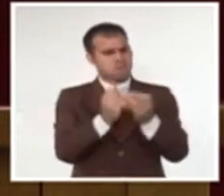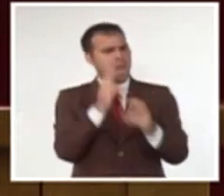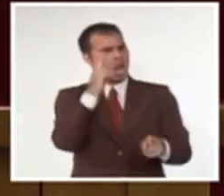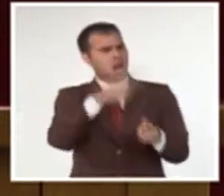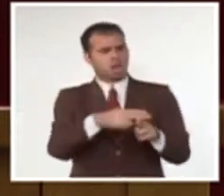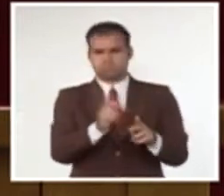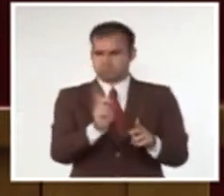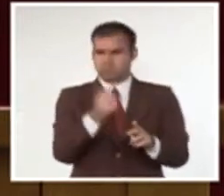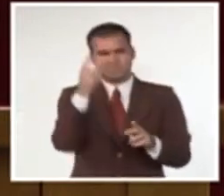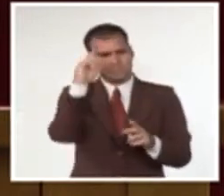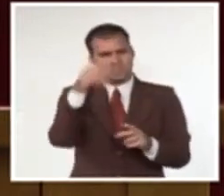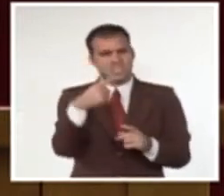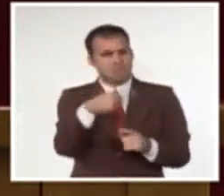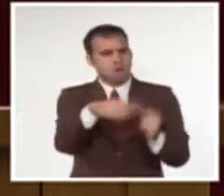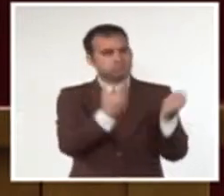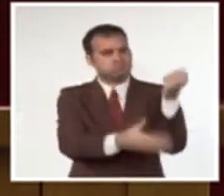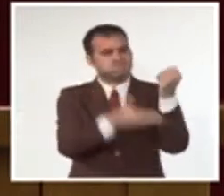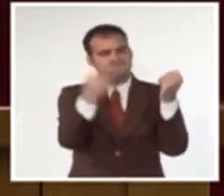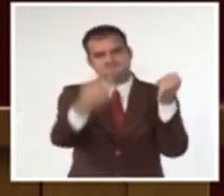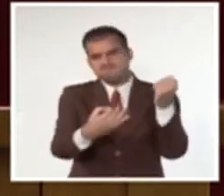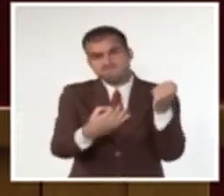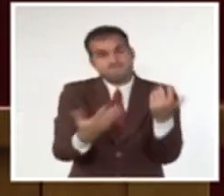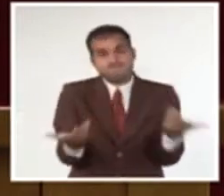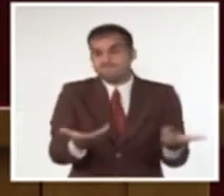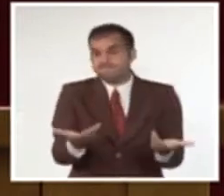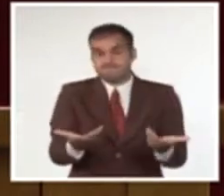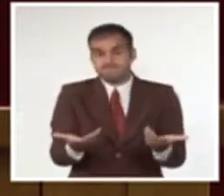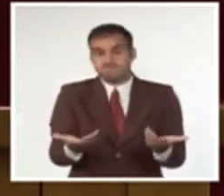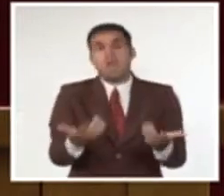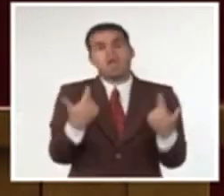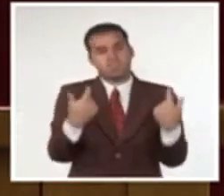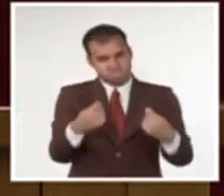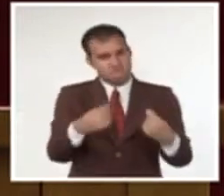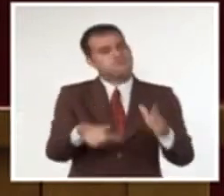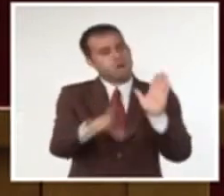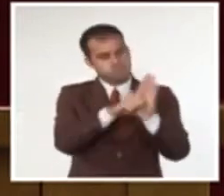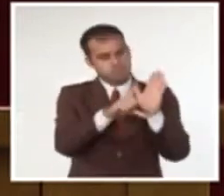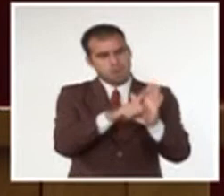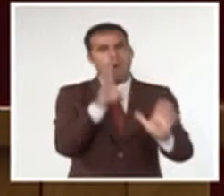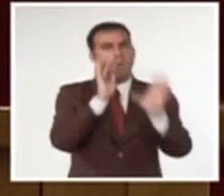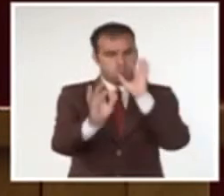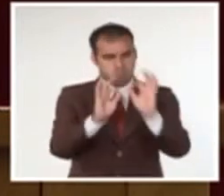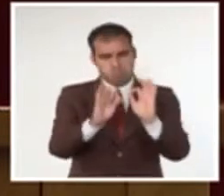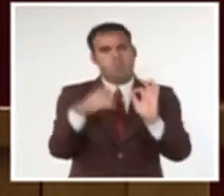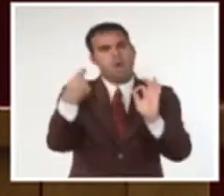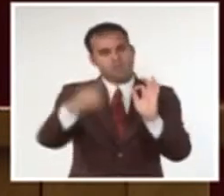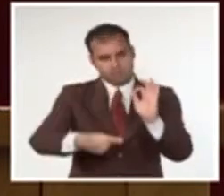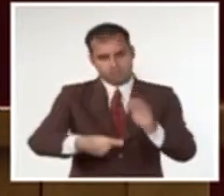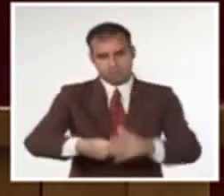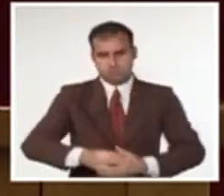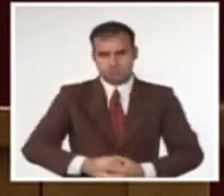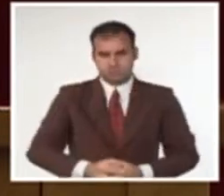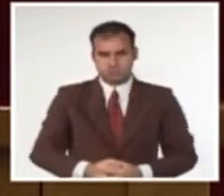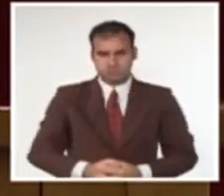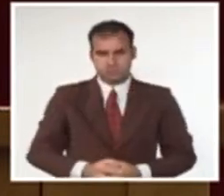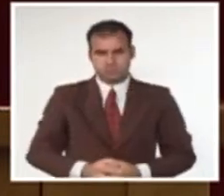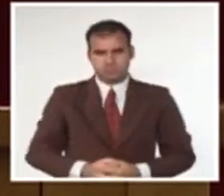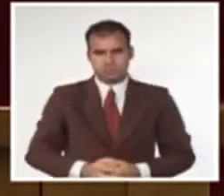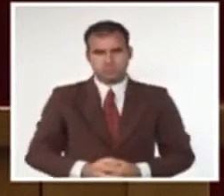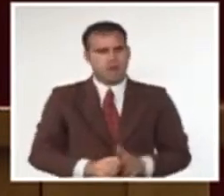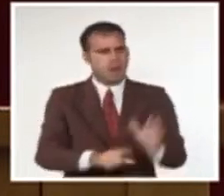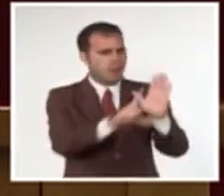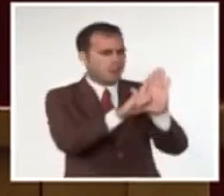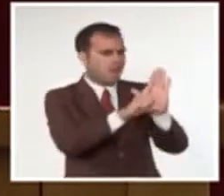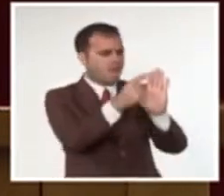reconoce una realidad innegable que ha de regularse y protegerse jurídicamente. Es una norma